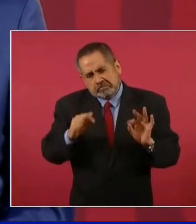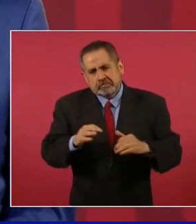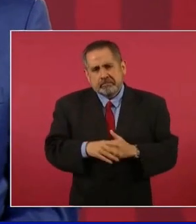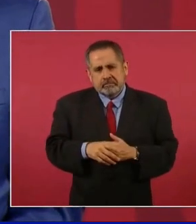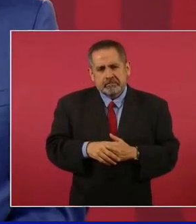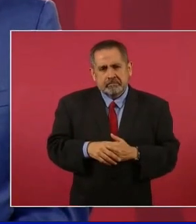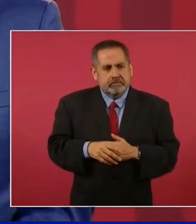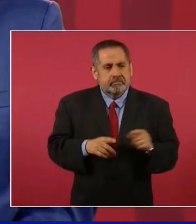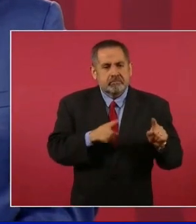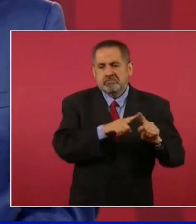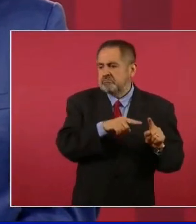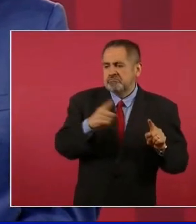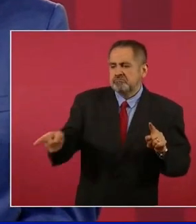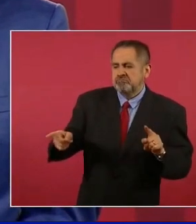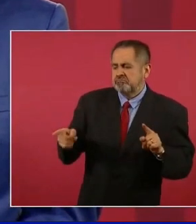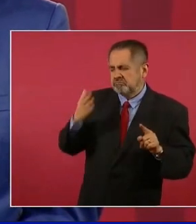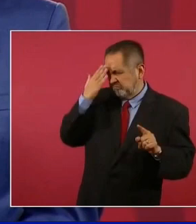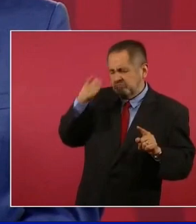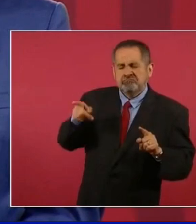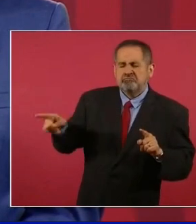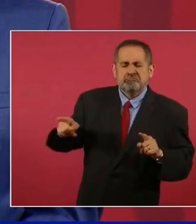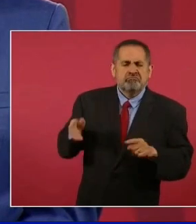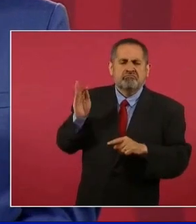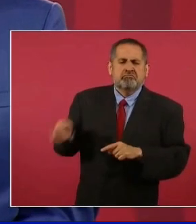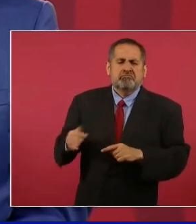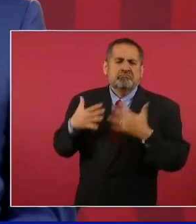que no reconoció a Maximiliano.